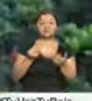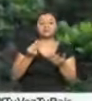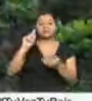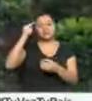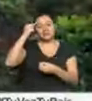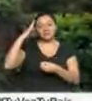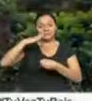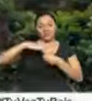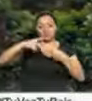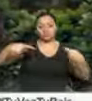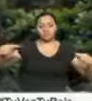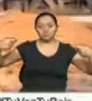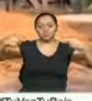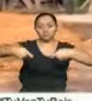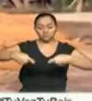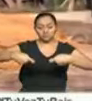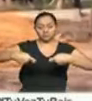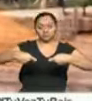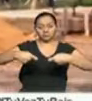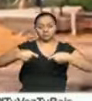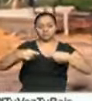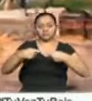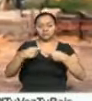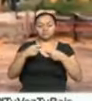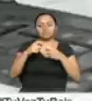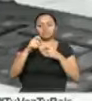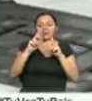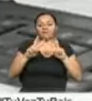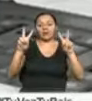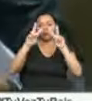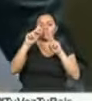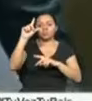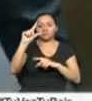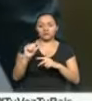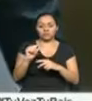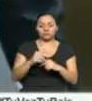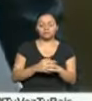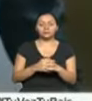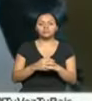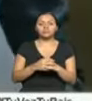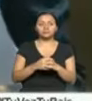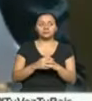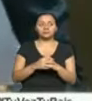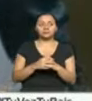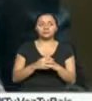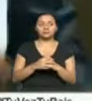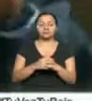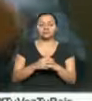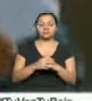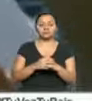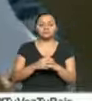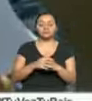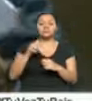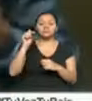Estado cuando una obra pública genere minusvalía a un inmueble. La inversión pública no solo mejora,